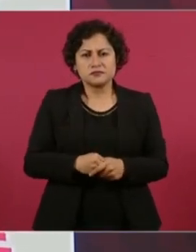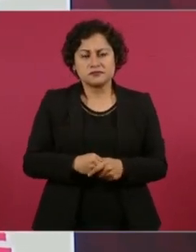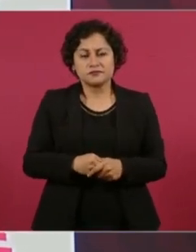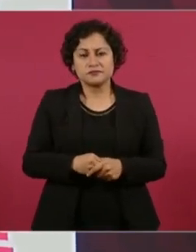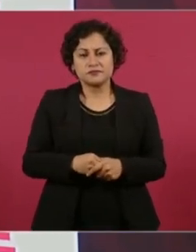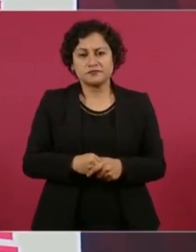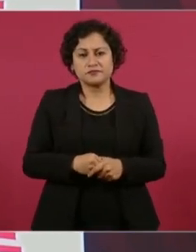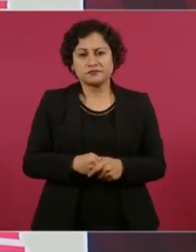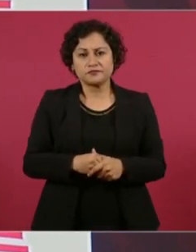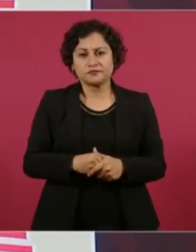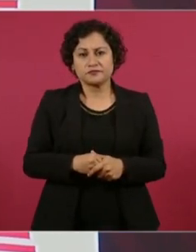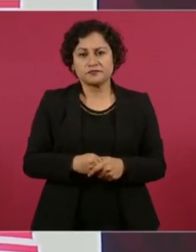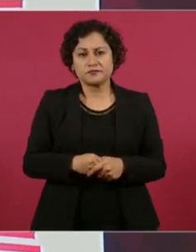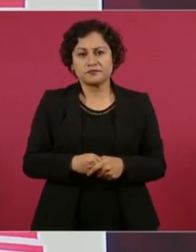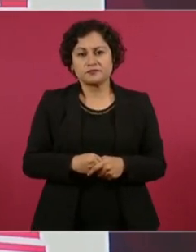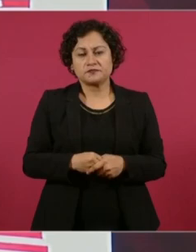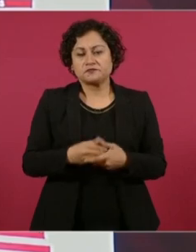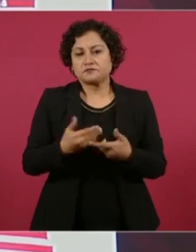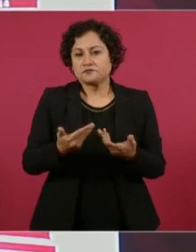en